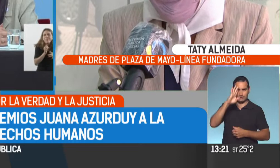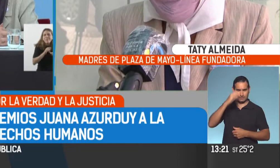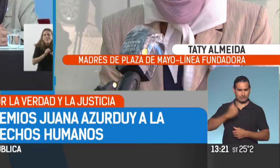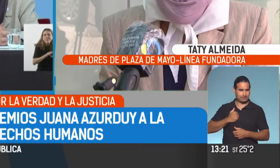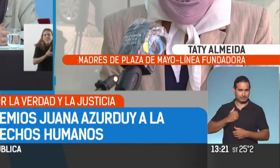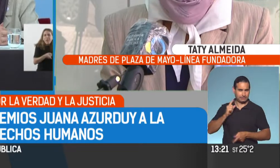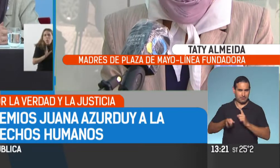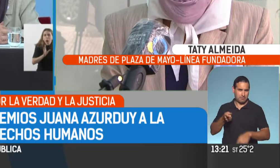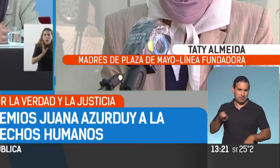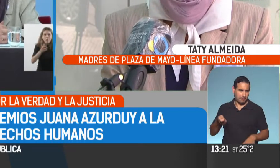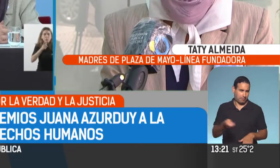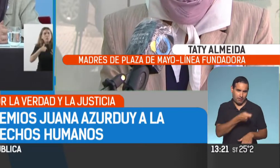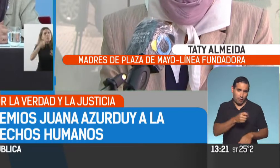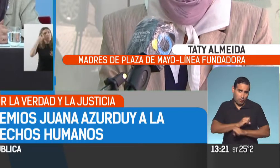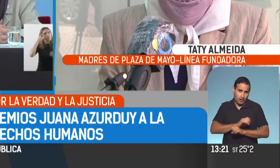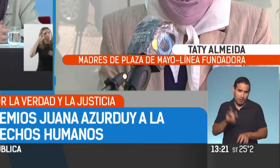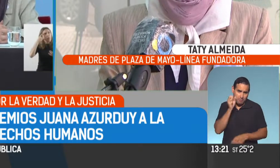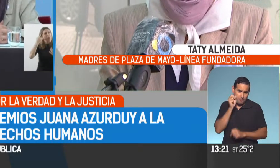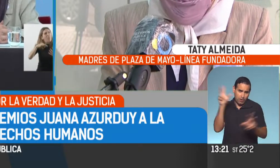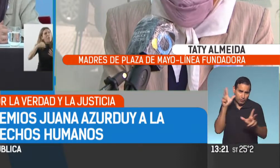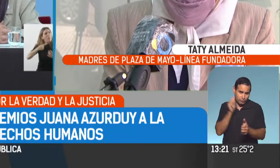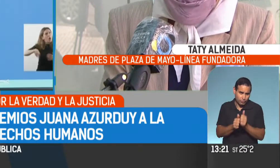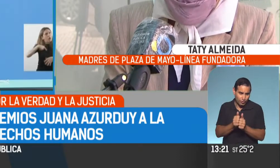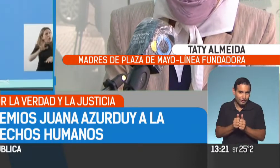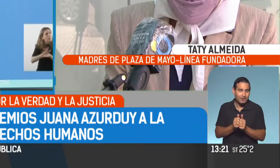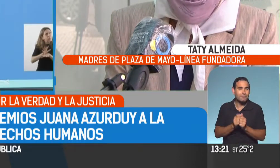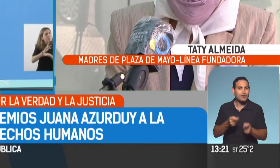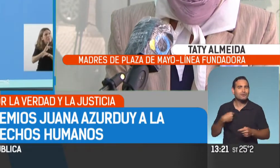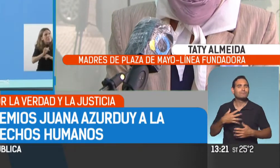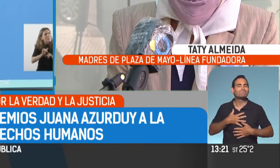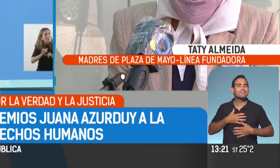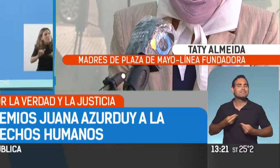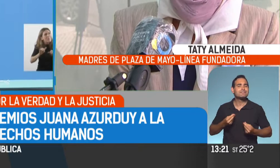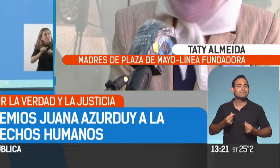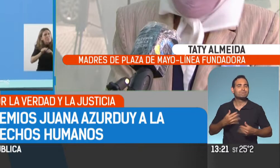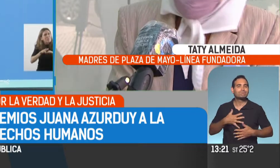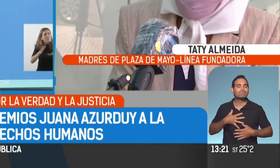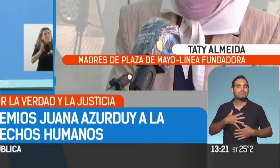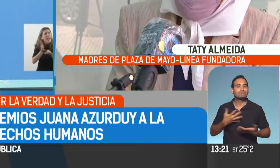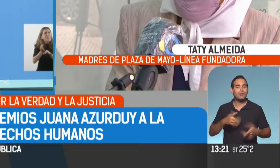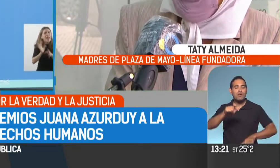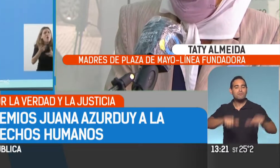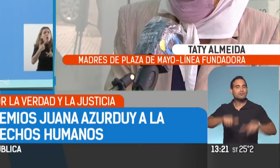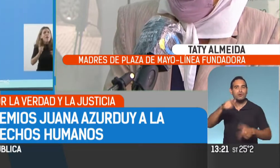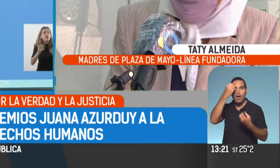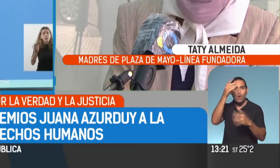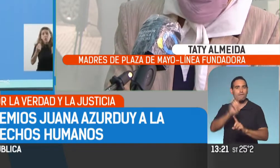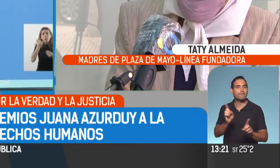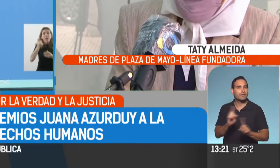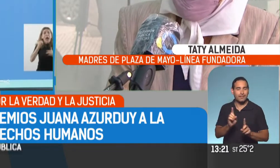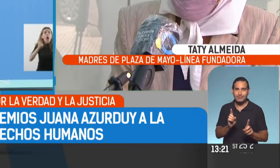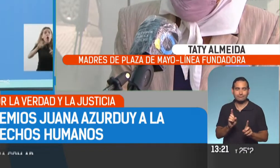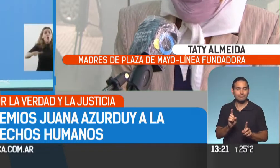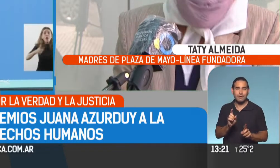más feroz que recordemos, ¿no? Pero la sensación es que la gente no olvida, cada